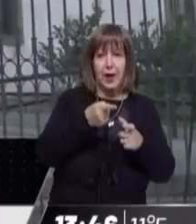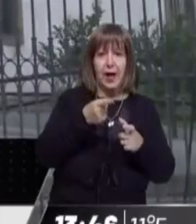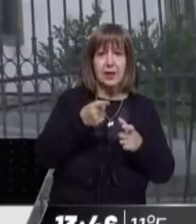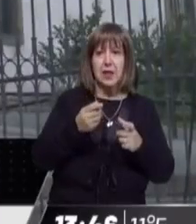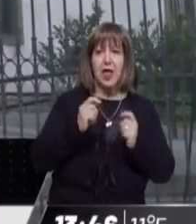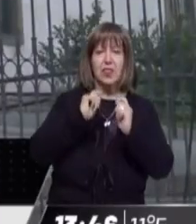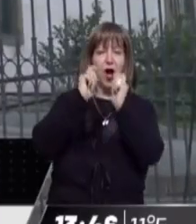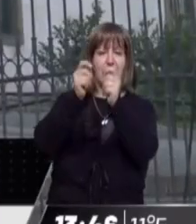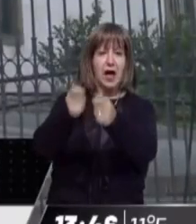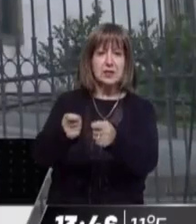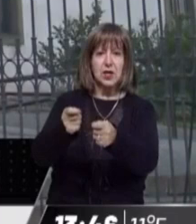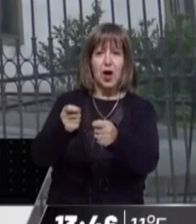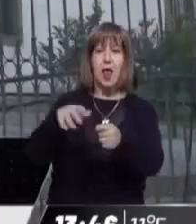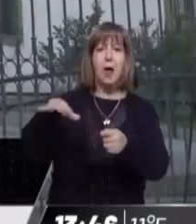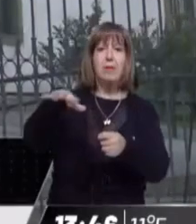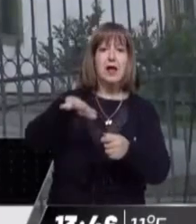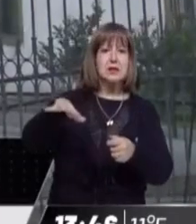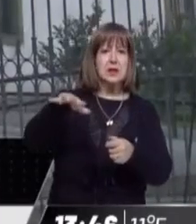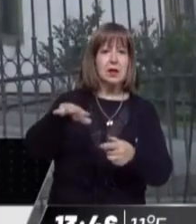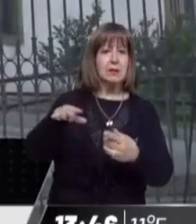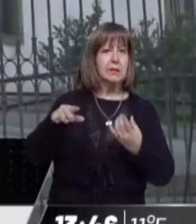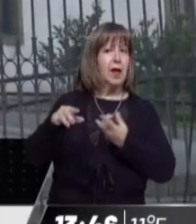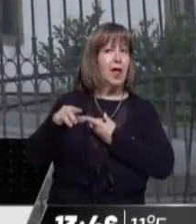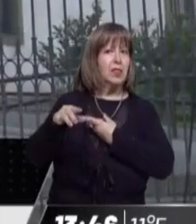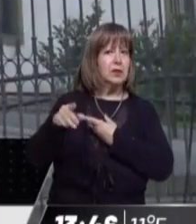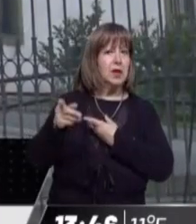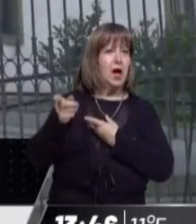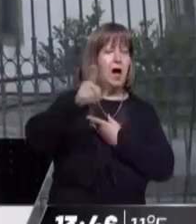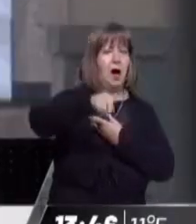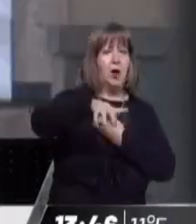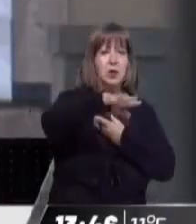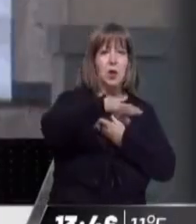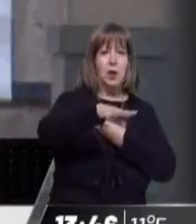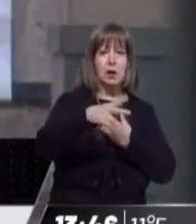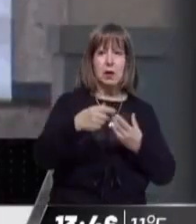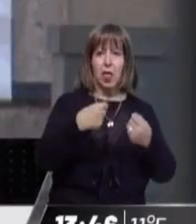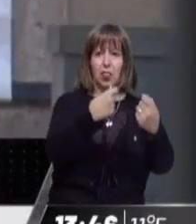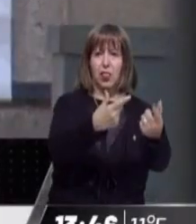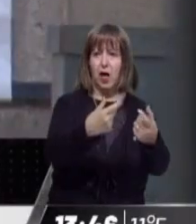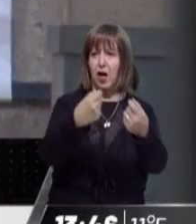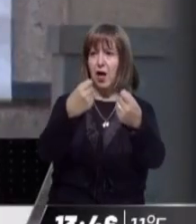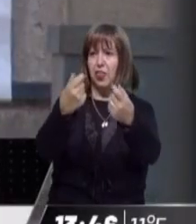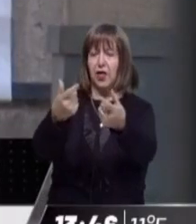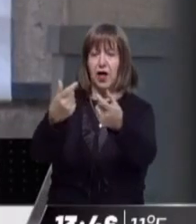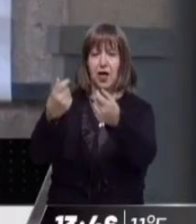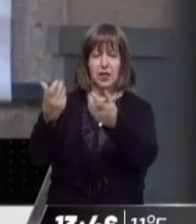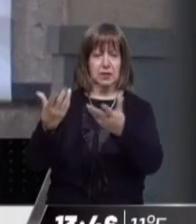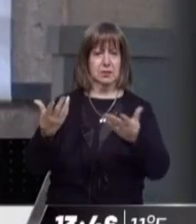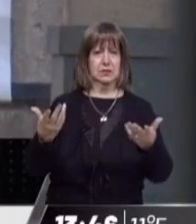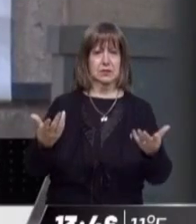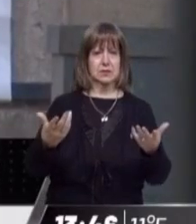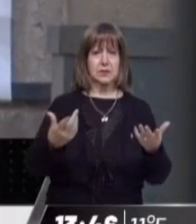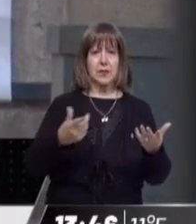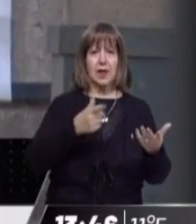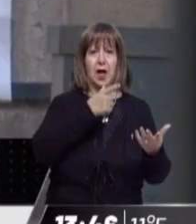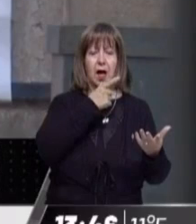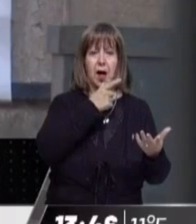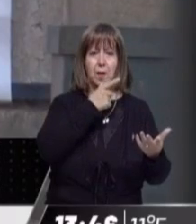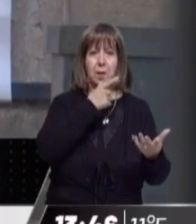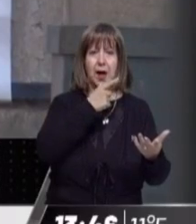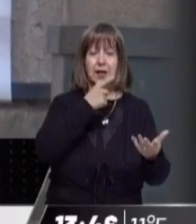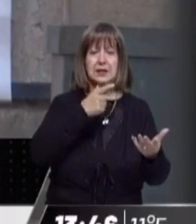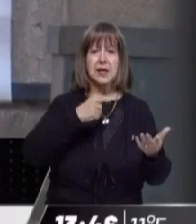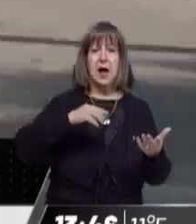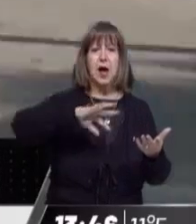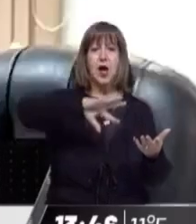desviaban como que iban a una plaza y en realidad iban a personas individuales por decir lo voy a ha ser Franco ha sido un saqueo